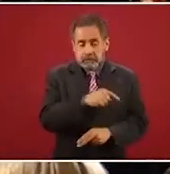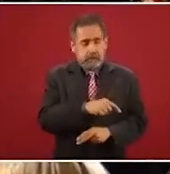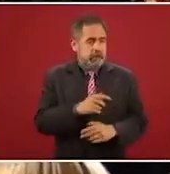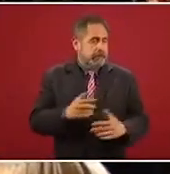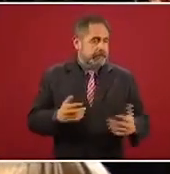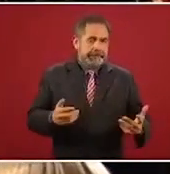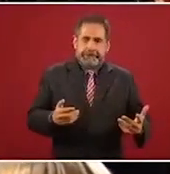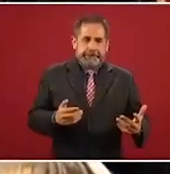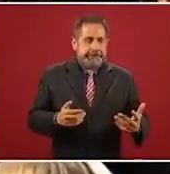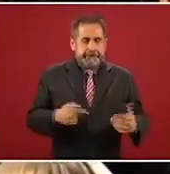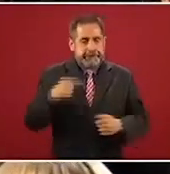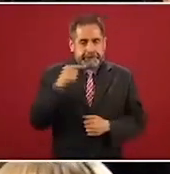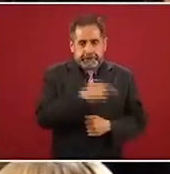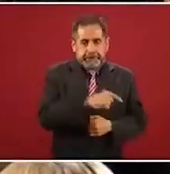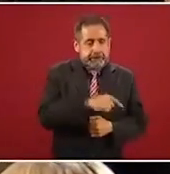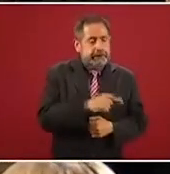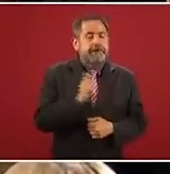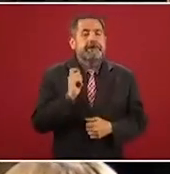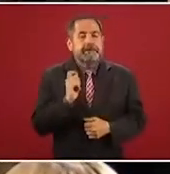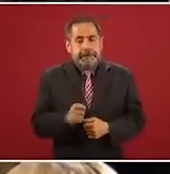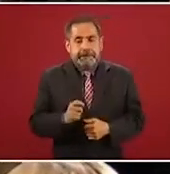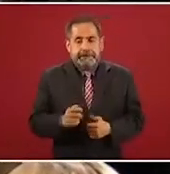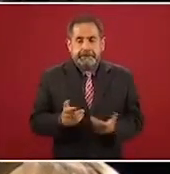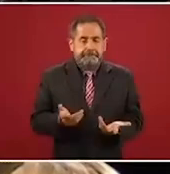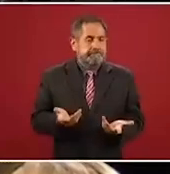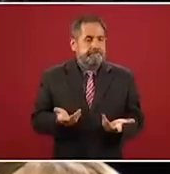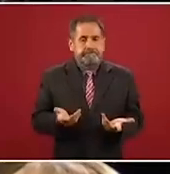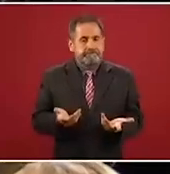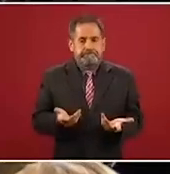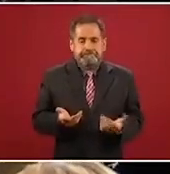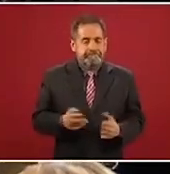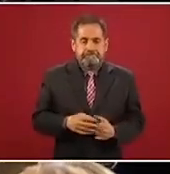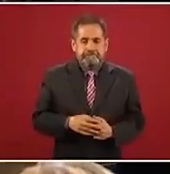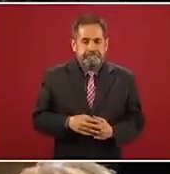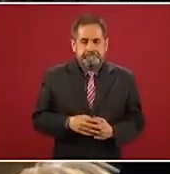pues tienen que producirse